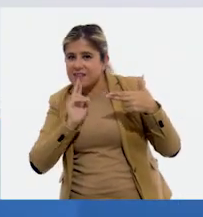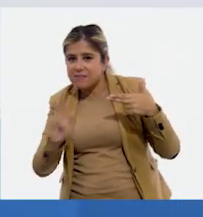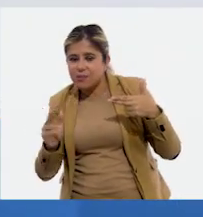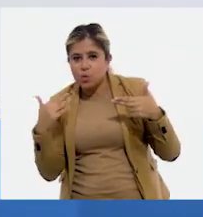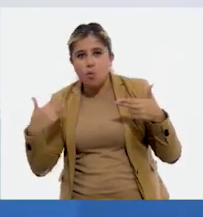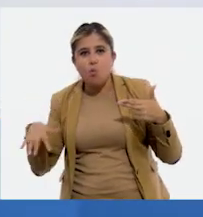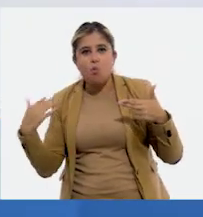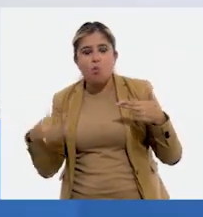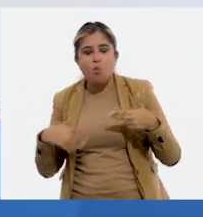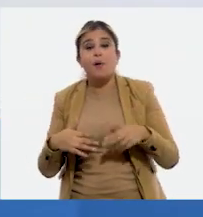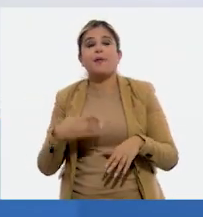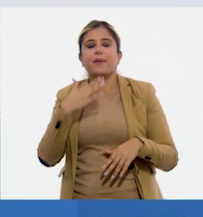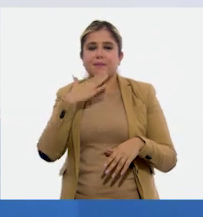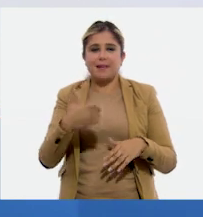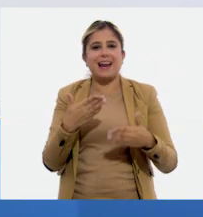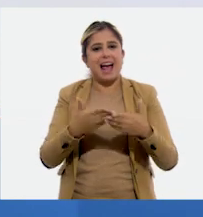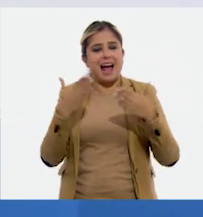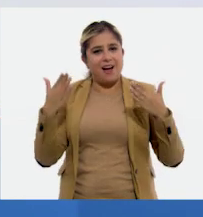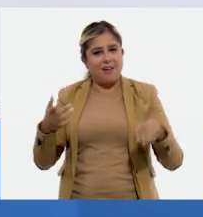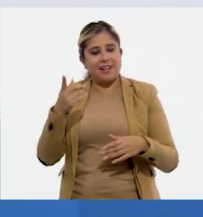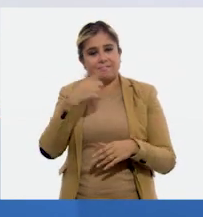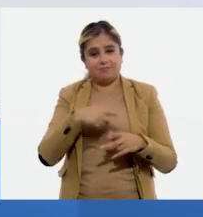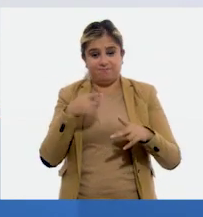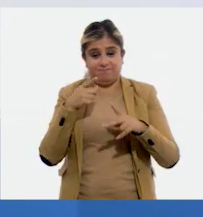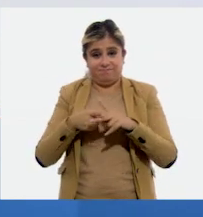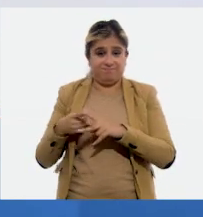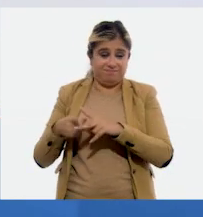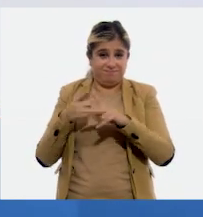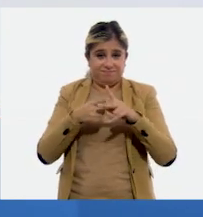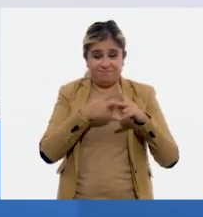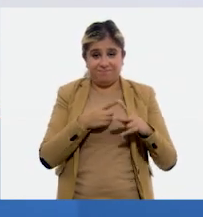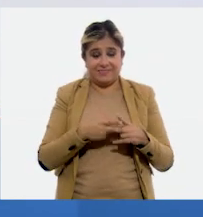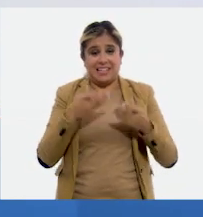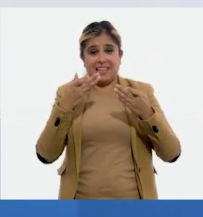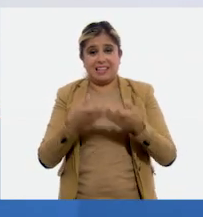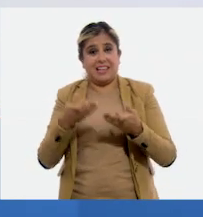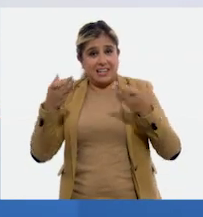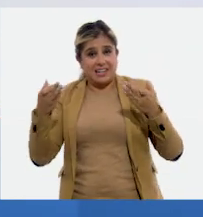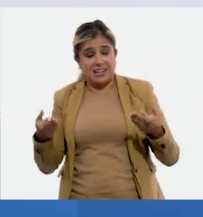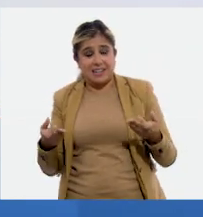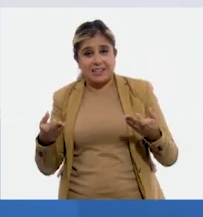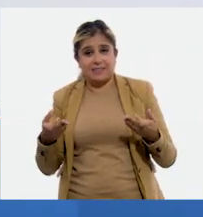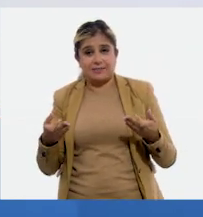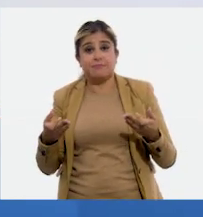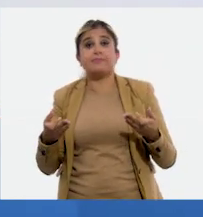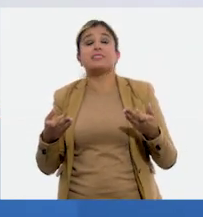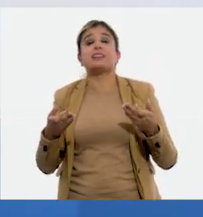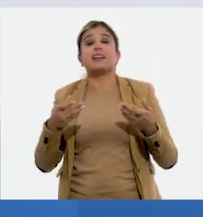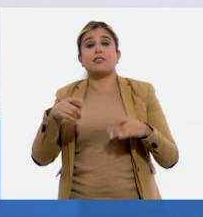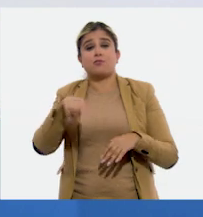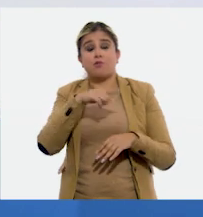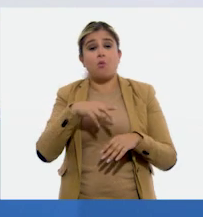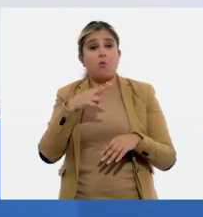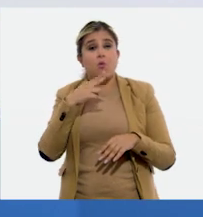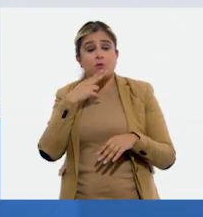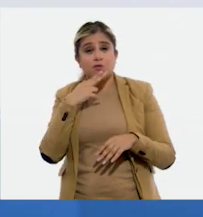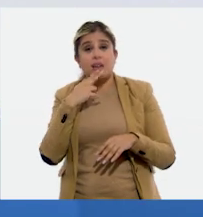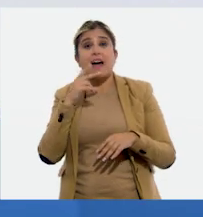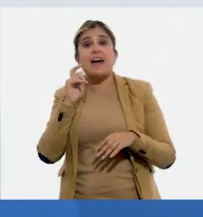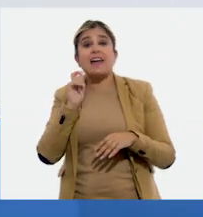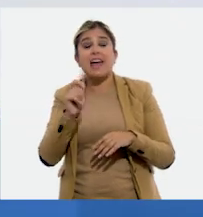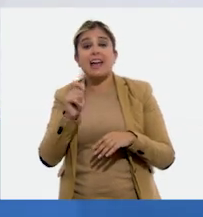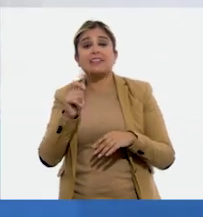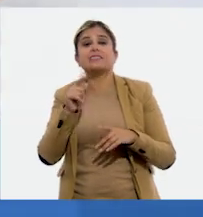pues entonces ahora sí, para calcular el área del terreno, hemos usado una